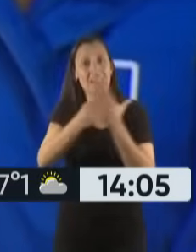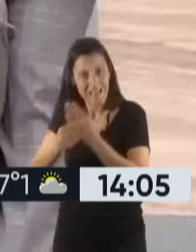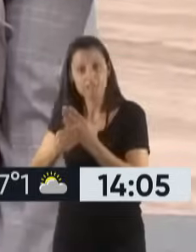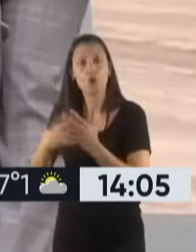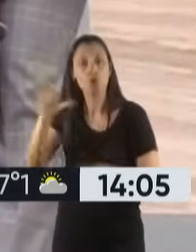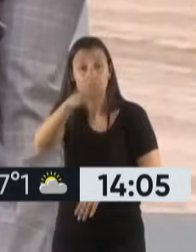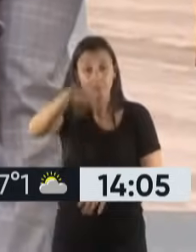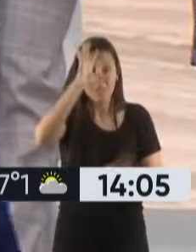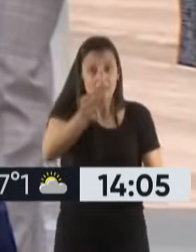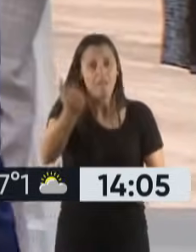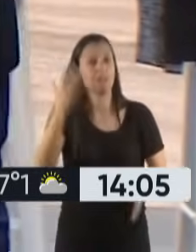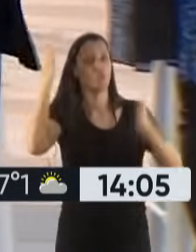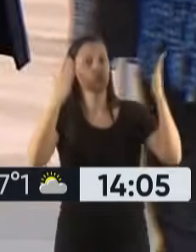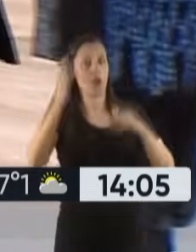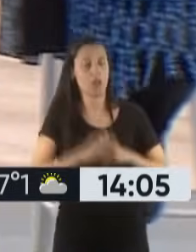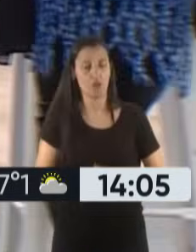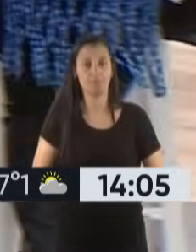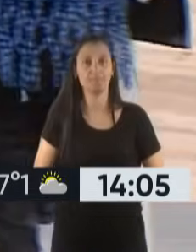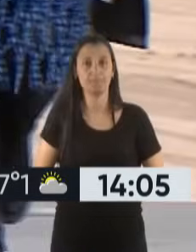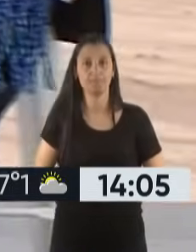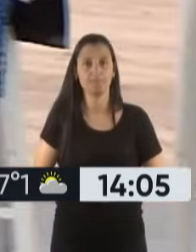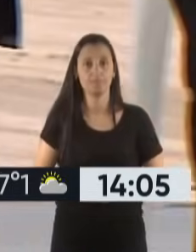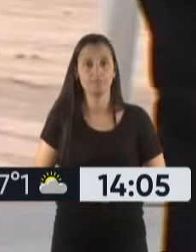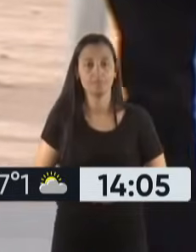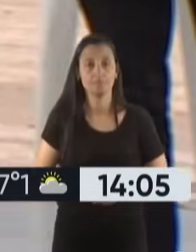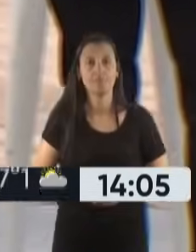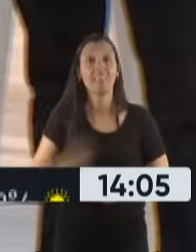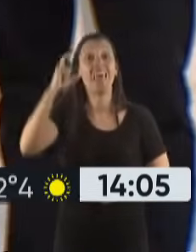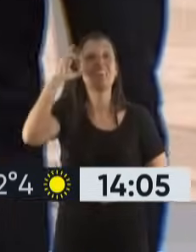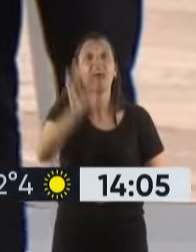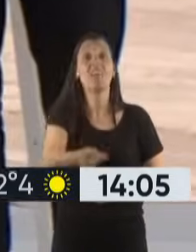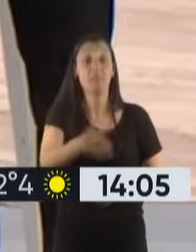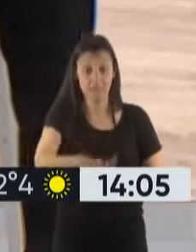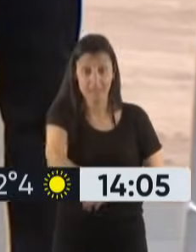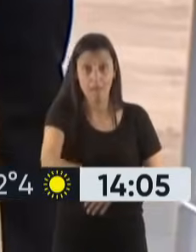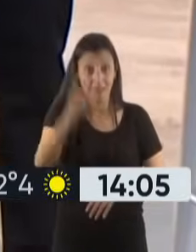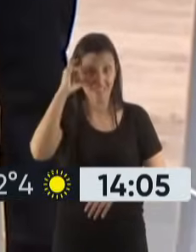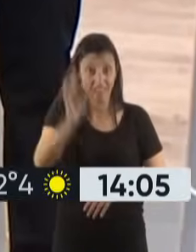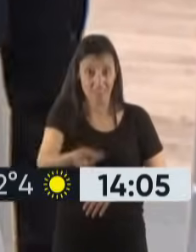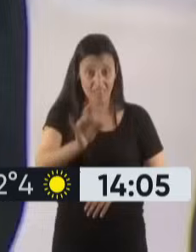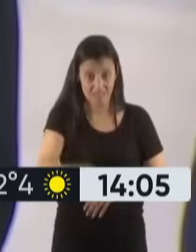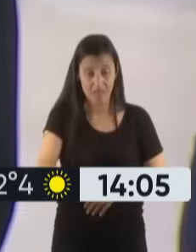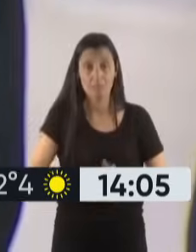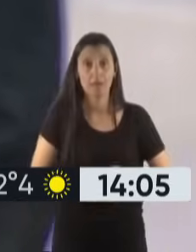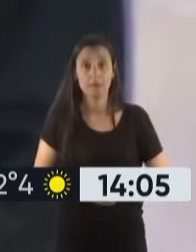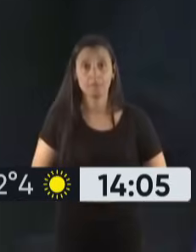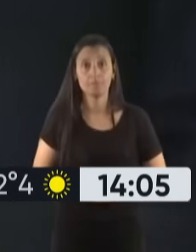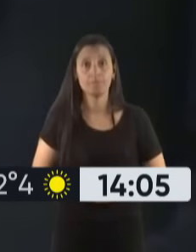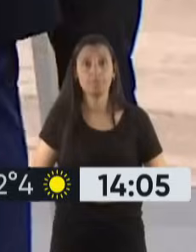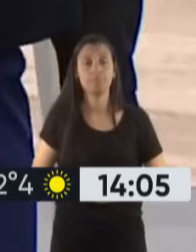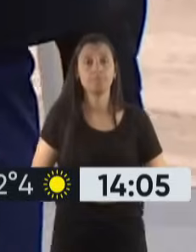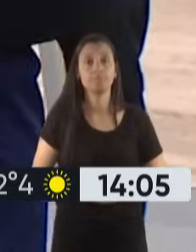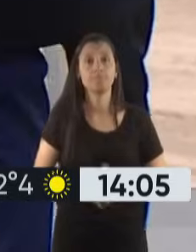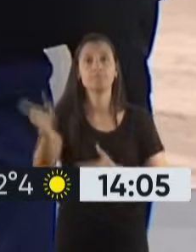¿Saben una cosa? Tengo un sueño. Que el 10 de diciembre la banda